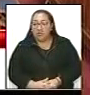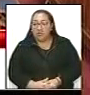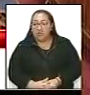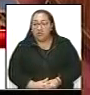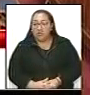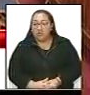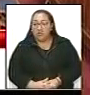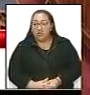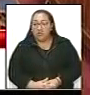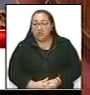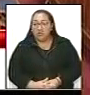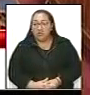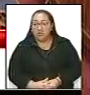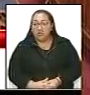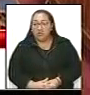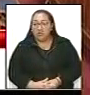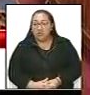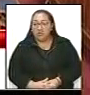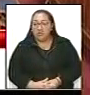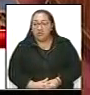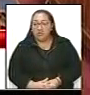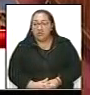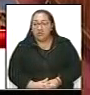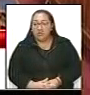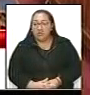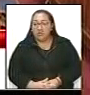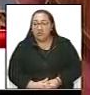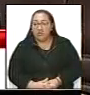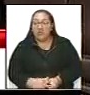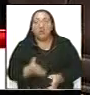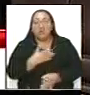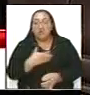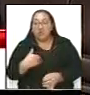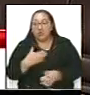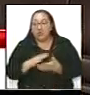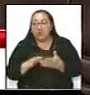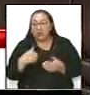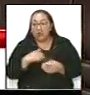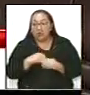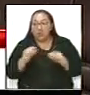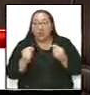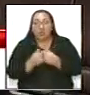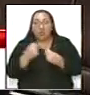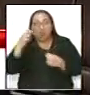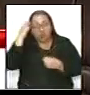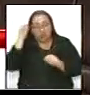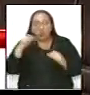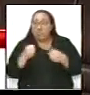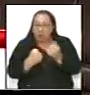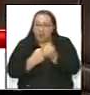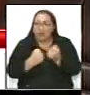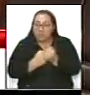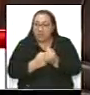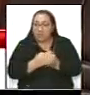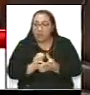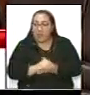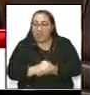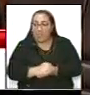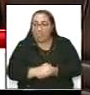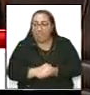Gracias, presidente. Como no podría ser de otra manera, presidente, nosotros como bancada apoyamos...